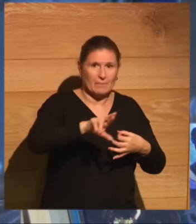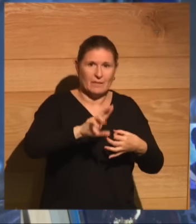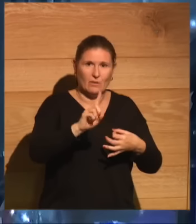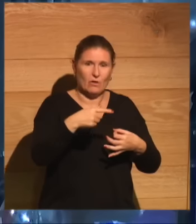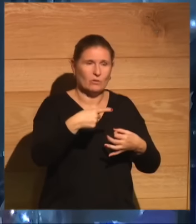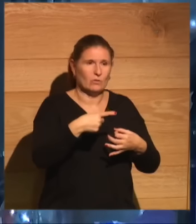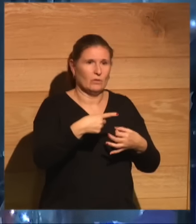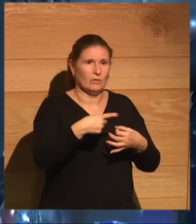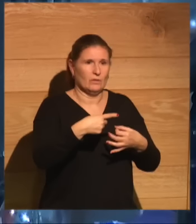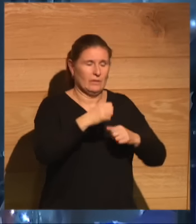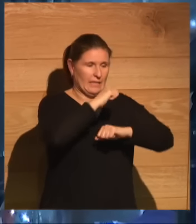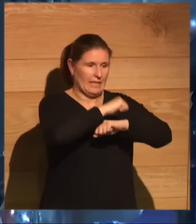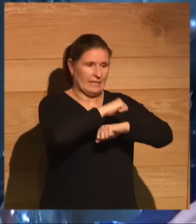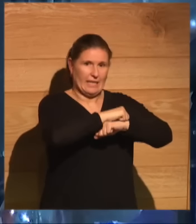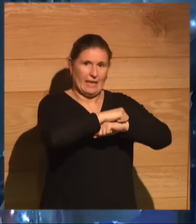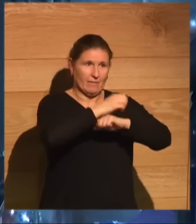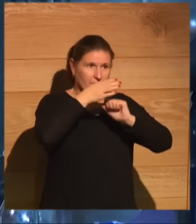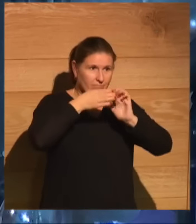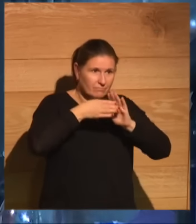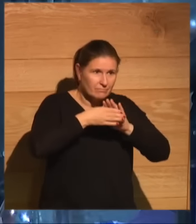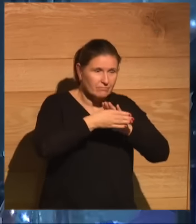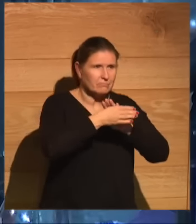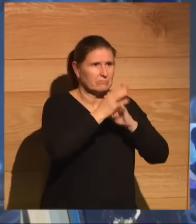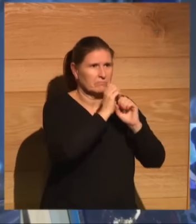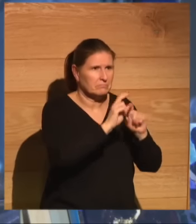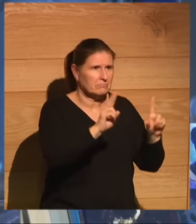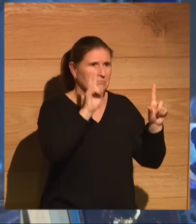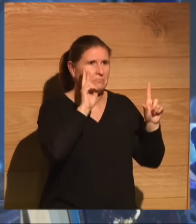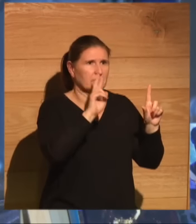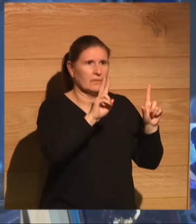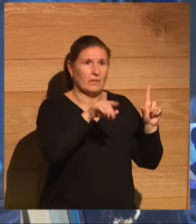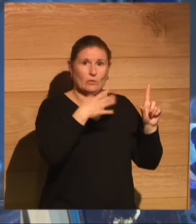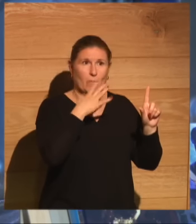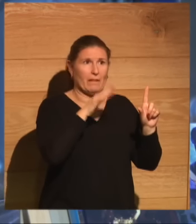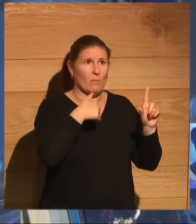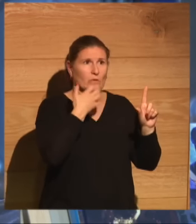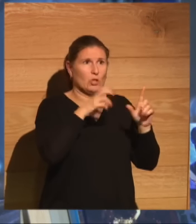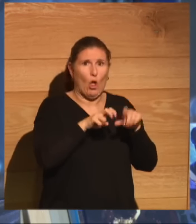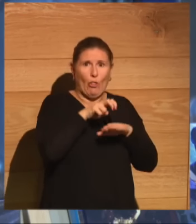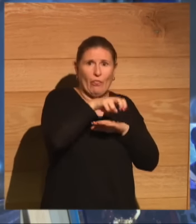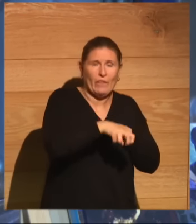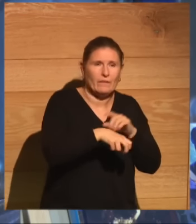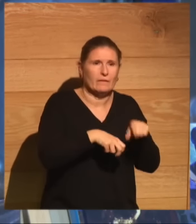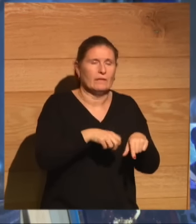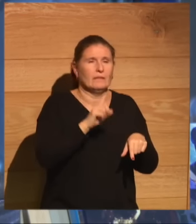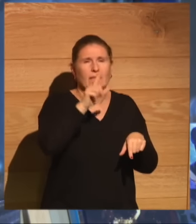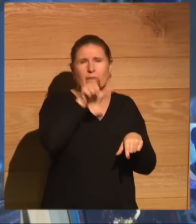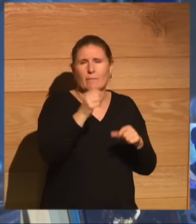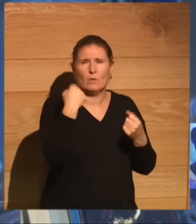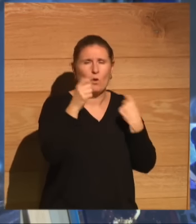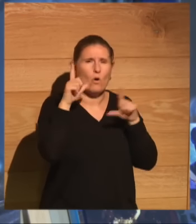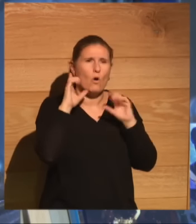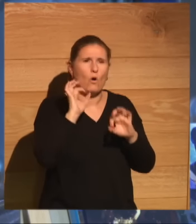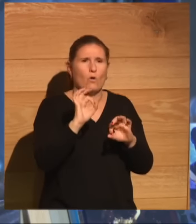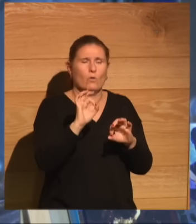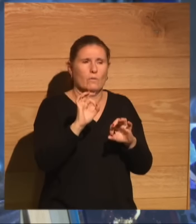por la ventana y estás ahí dentro. Tiene un personaje absolutamente genial, con Michael Keaton haciendo una interpretación